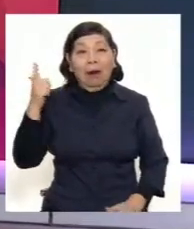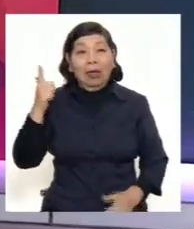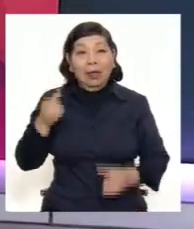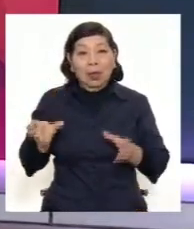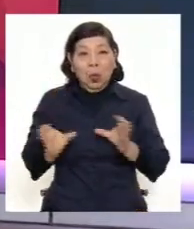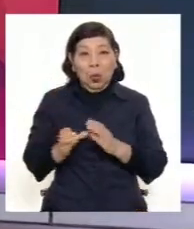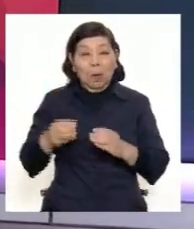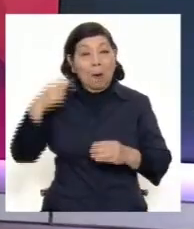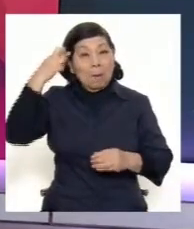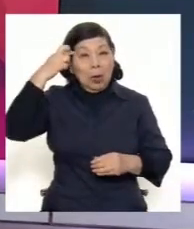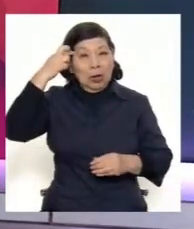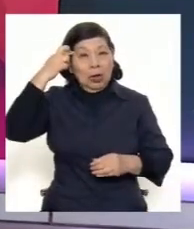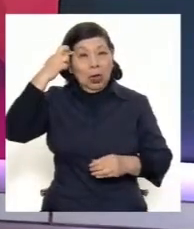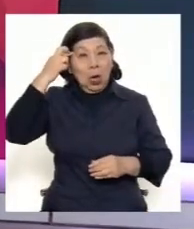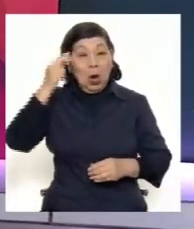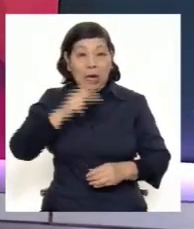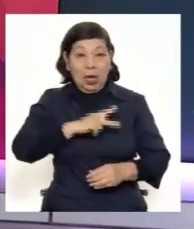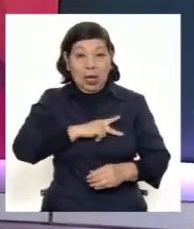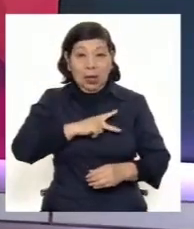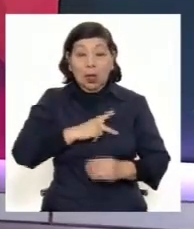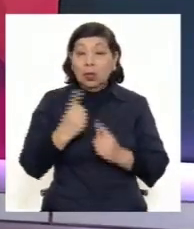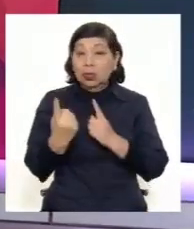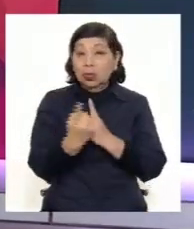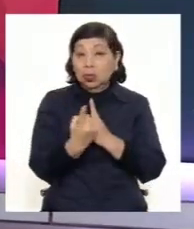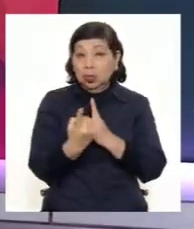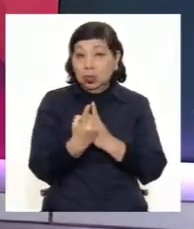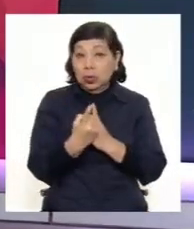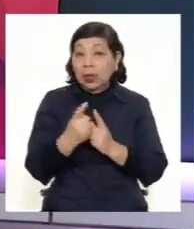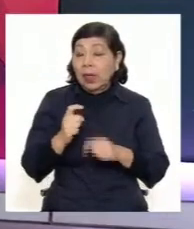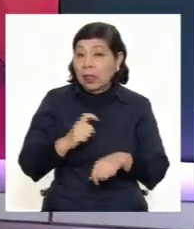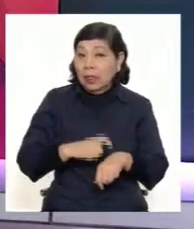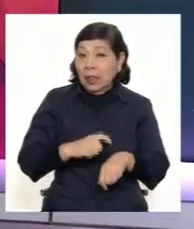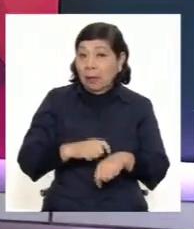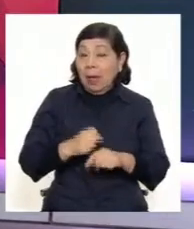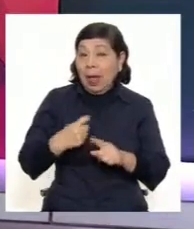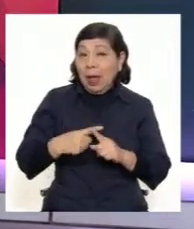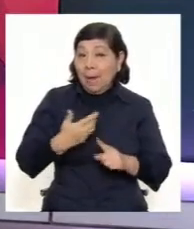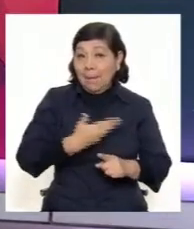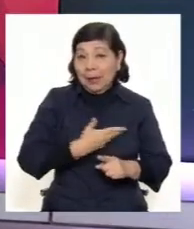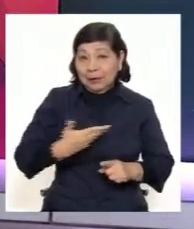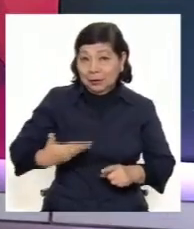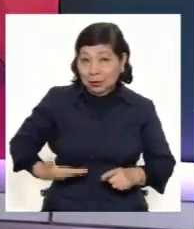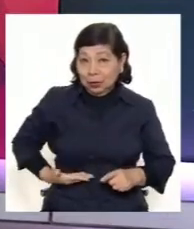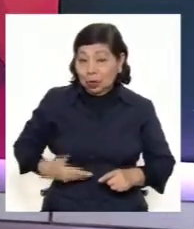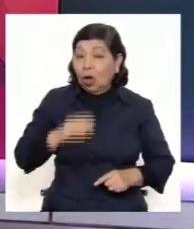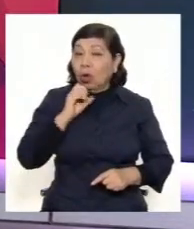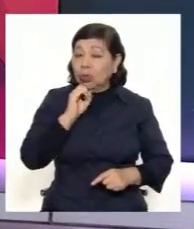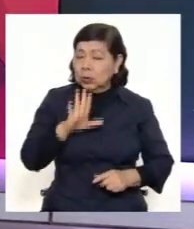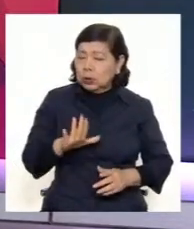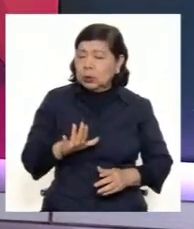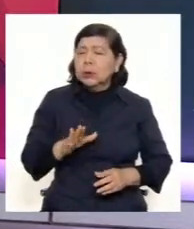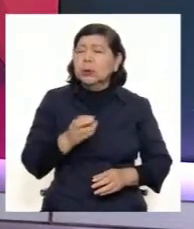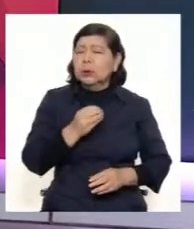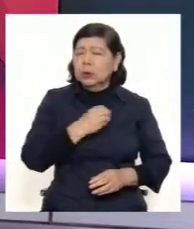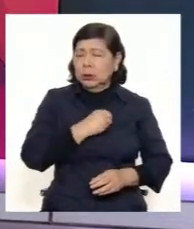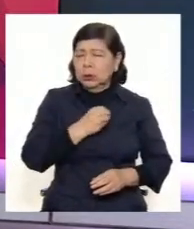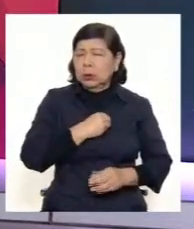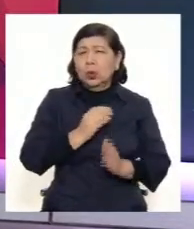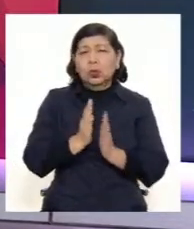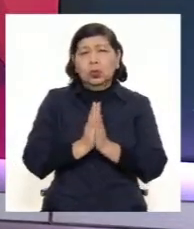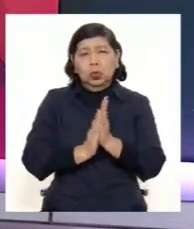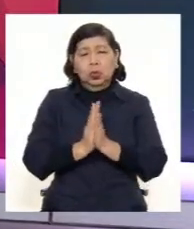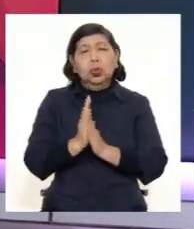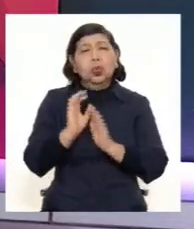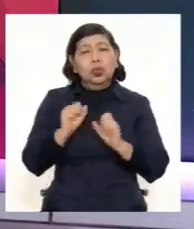Keiko Fujimori. Así es, según su círculo más cercano, hasta sus últimos momentos, el expresidente Alberto Fujimori mostró un evidente entusiasmo sobre